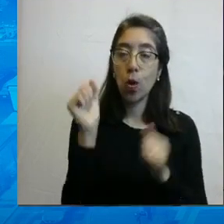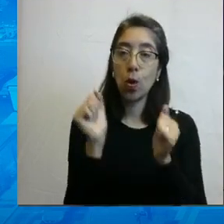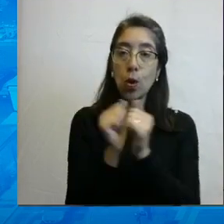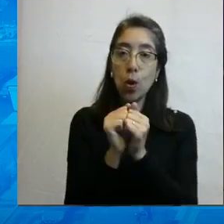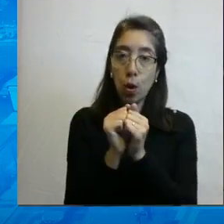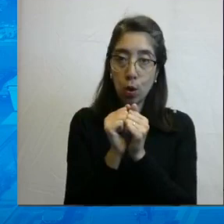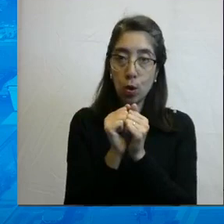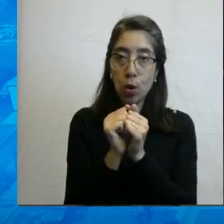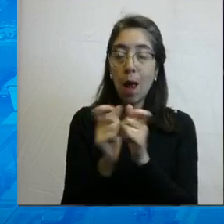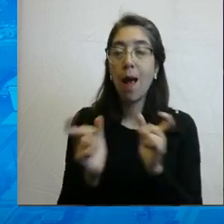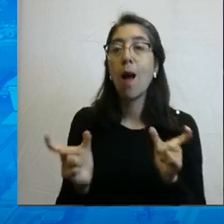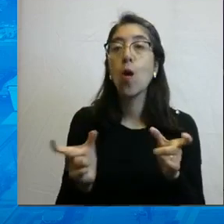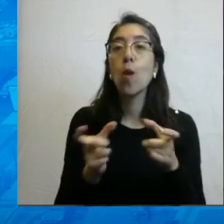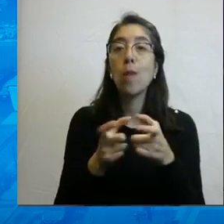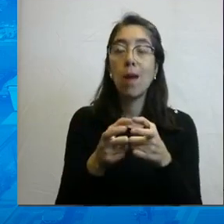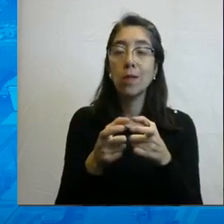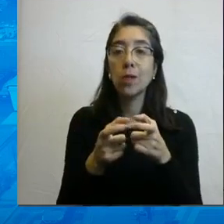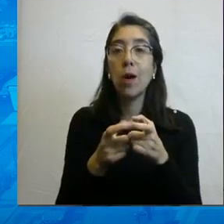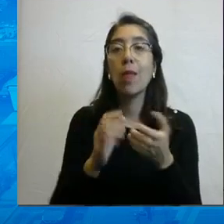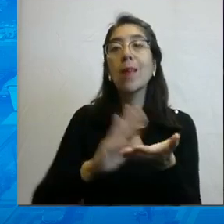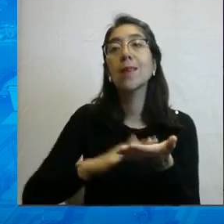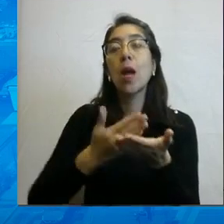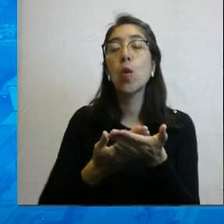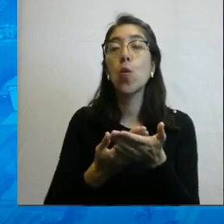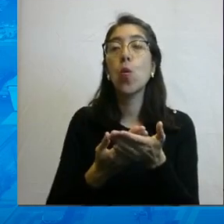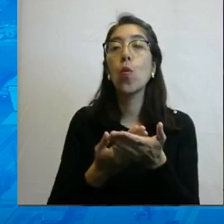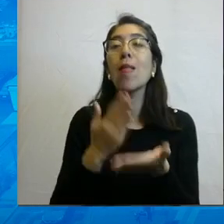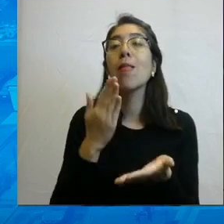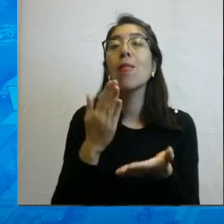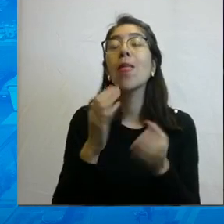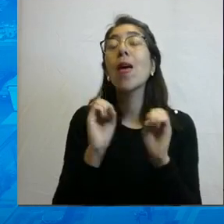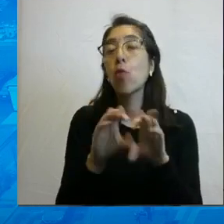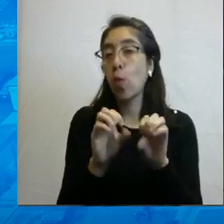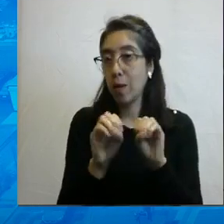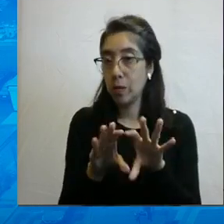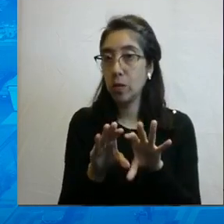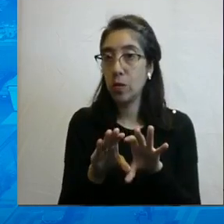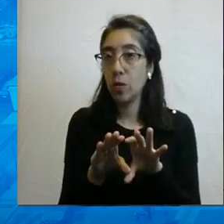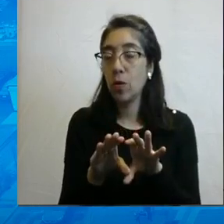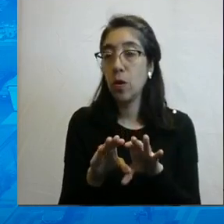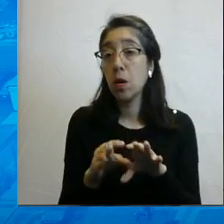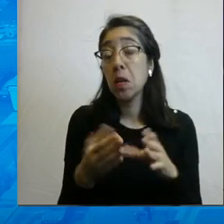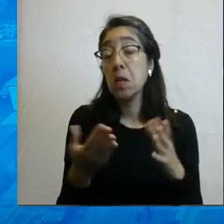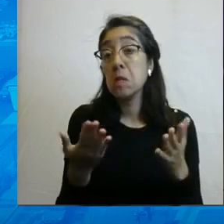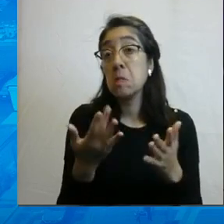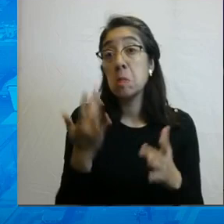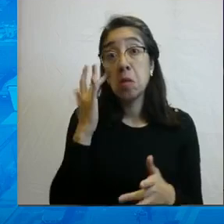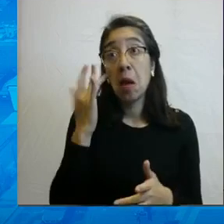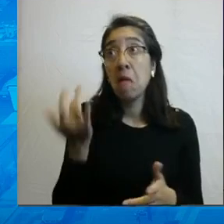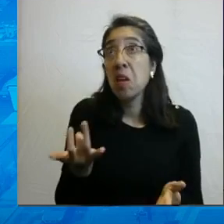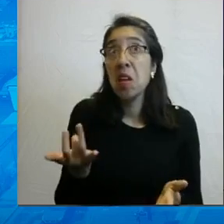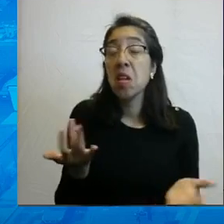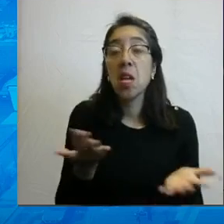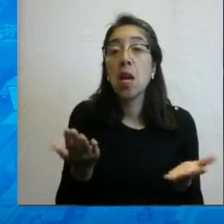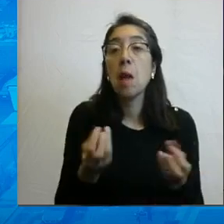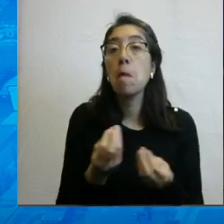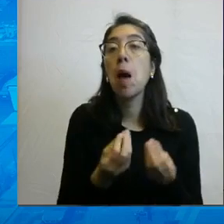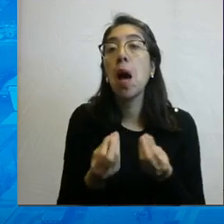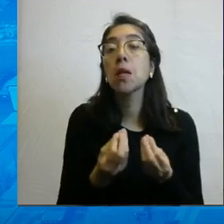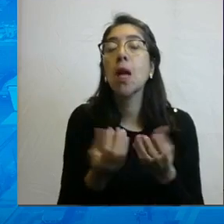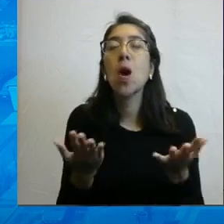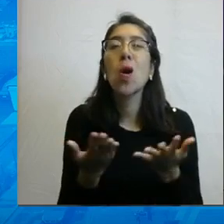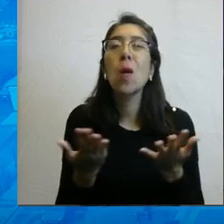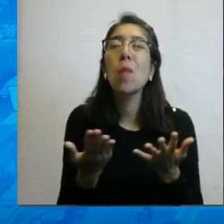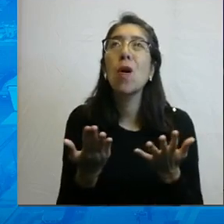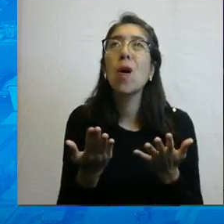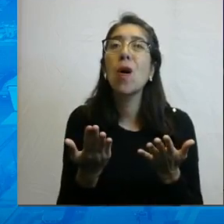directorio de la corporación, que esté presente también la secretaria general de la corporación, y saber cómo está enfrentando la corporación, ¿cierto?, la educación de